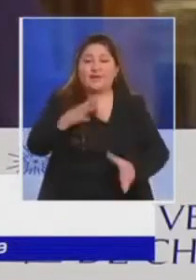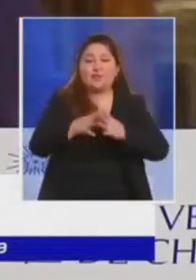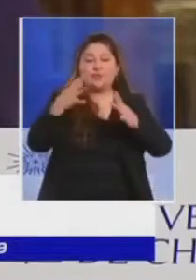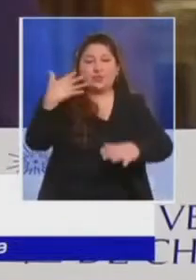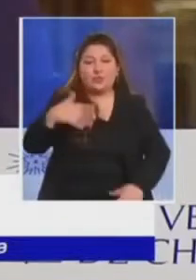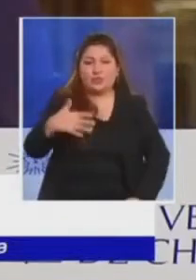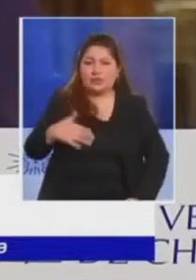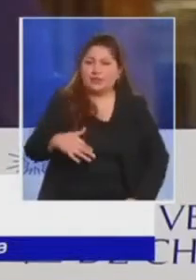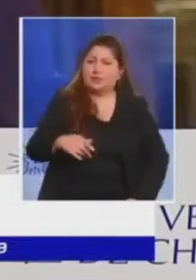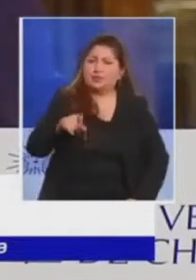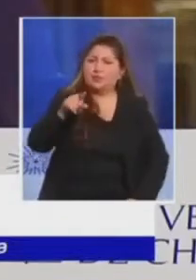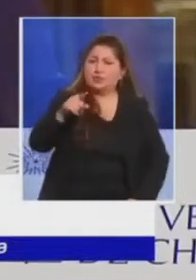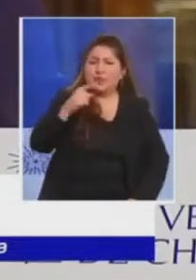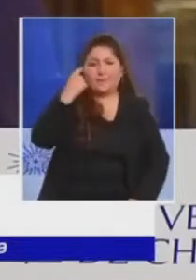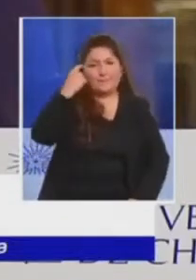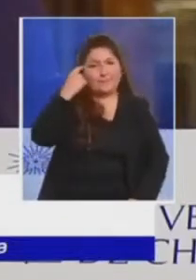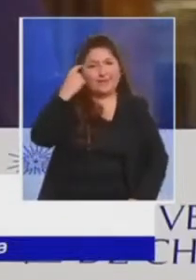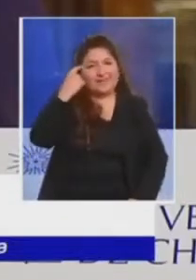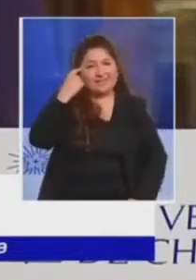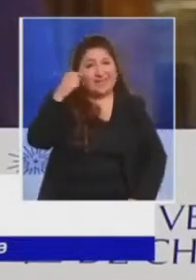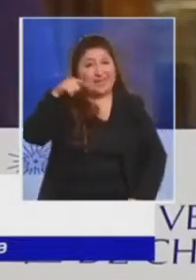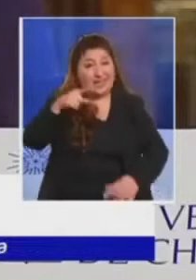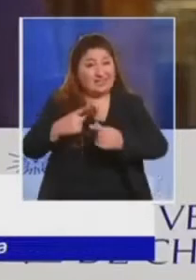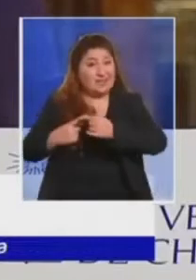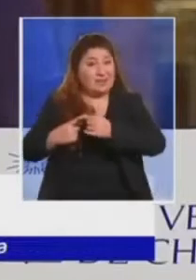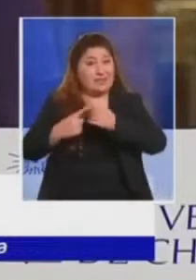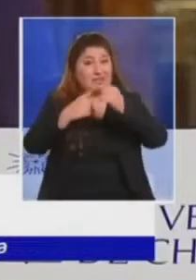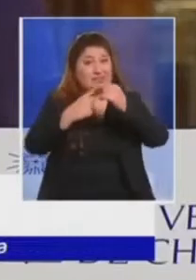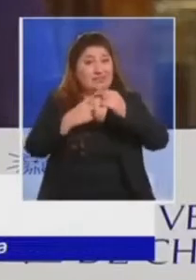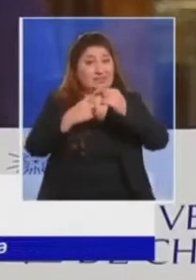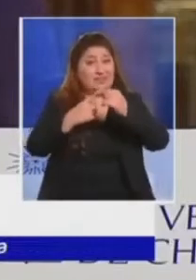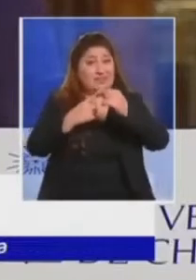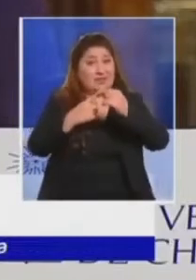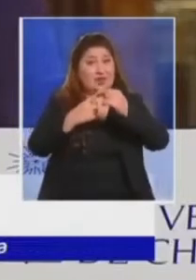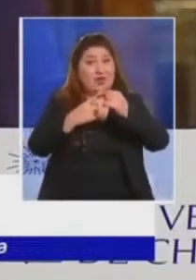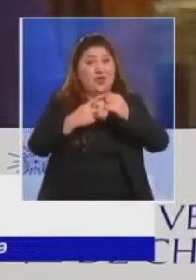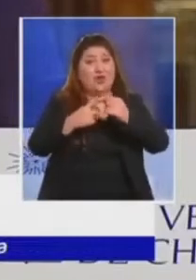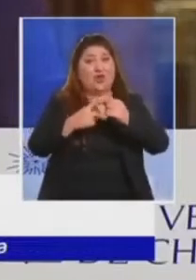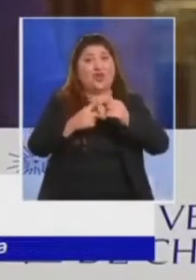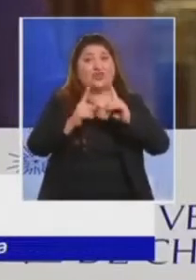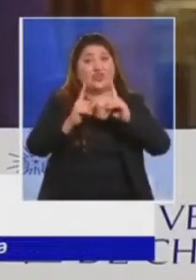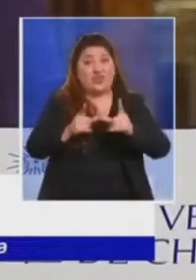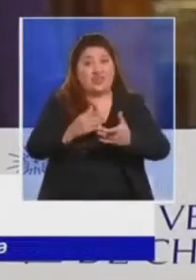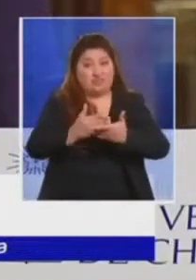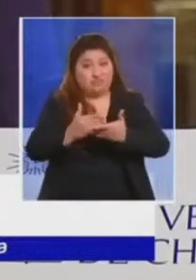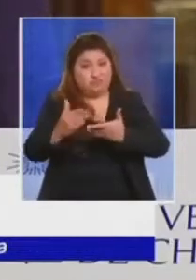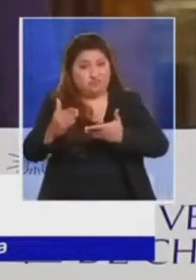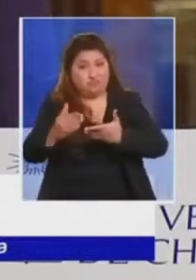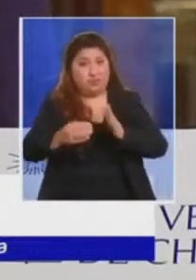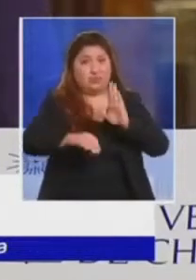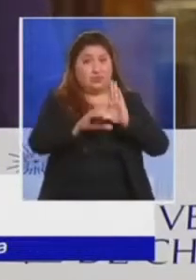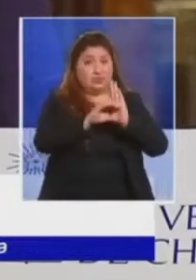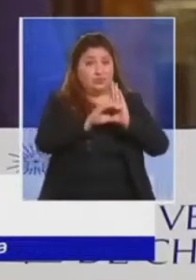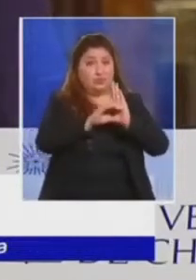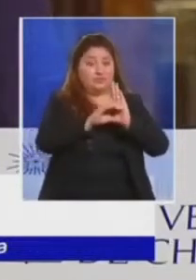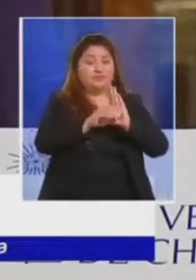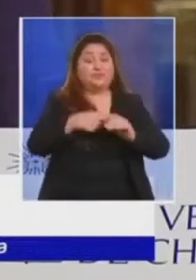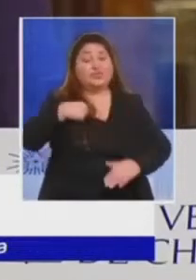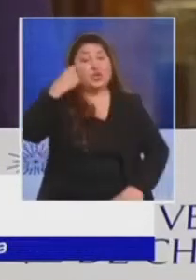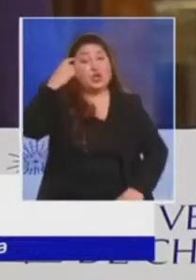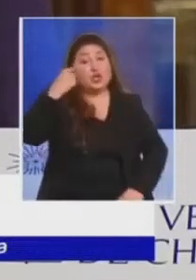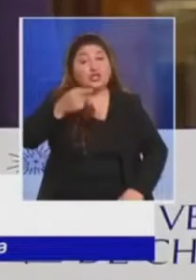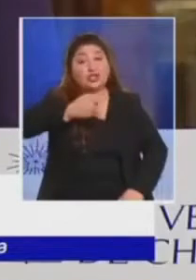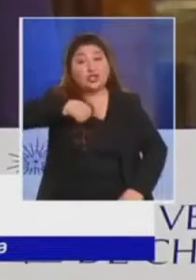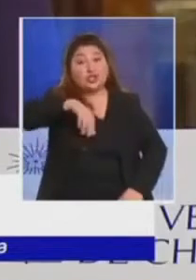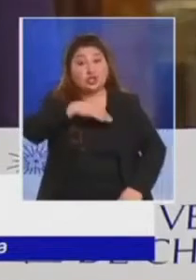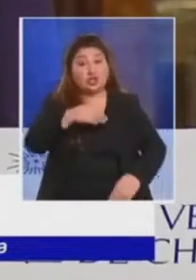es un principio conservador que debería estar excluido de la nueva Constitución? Yo creo que en la medida en que garanticemos educación pública, gratuita